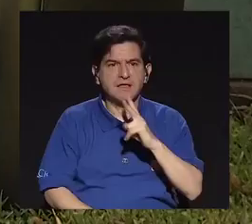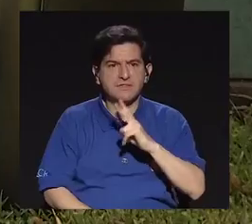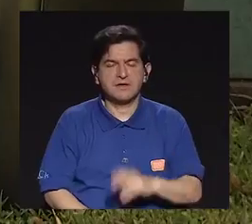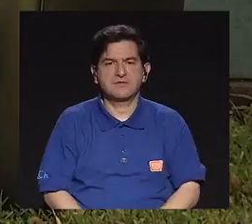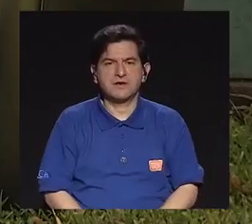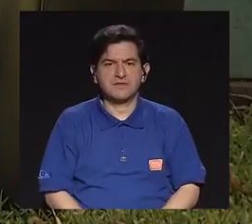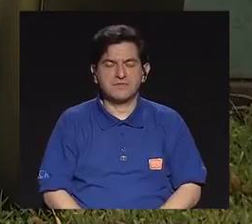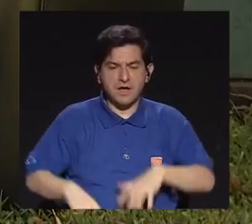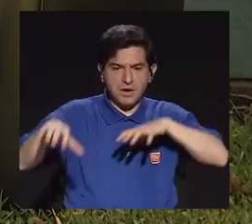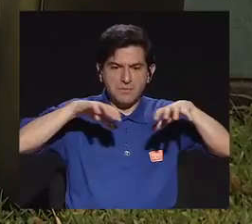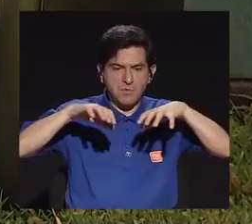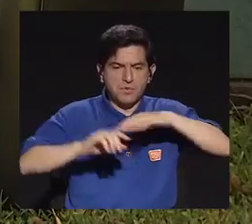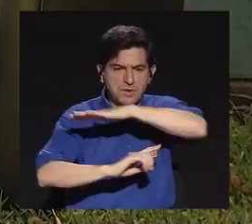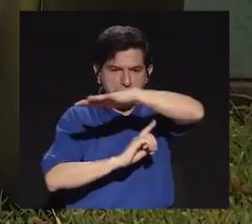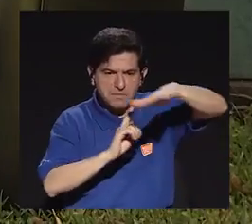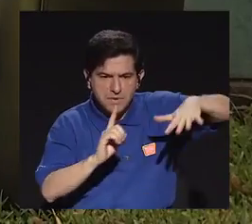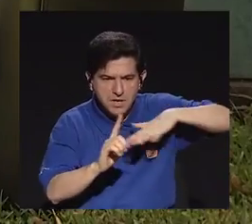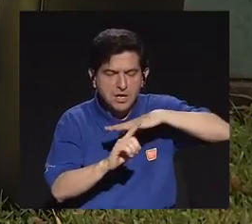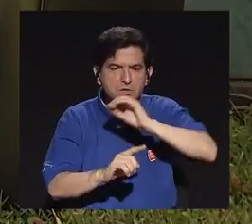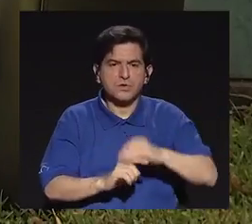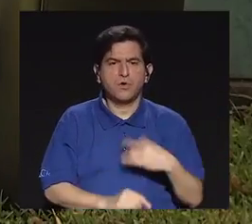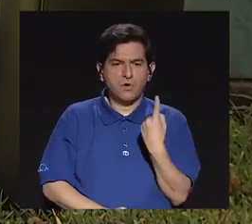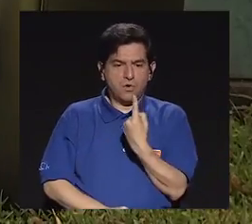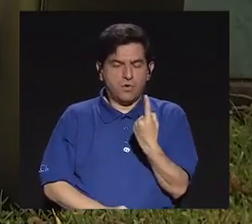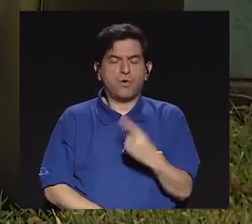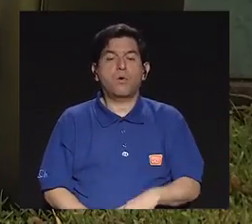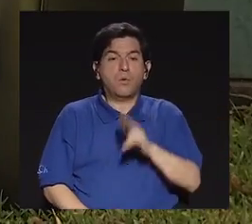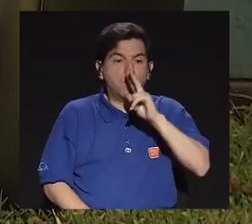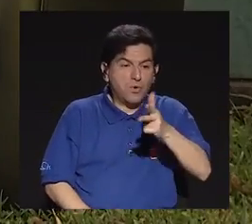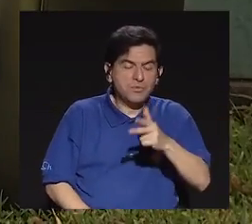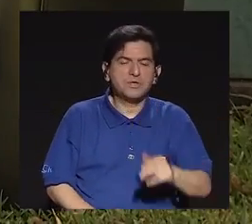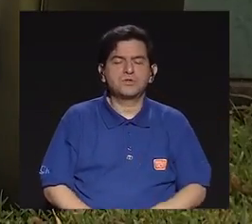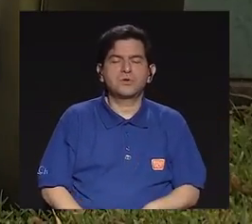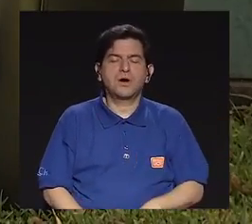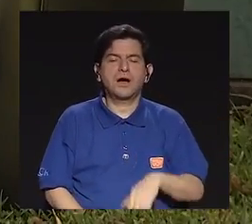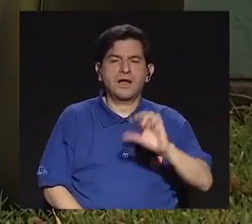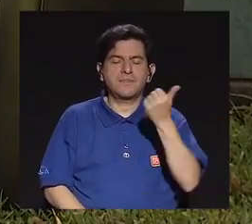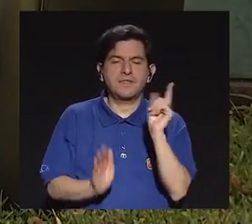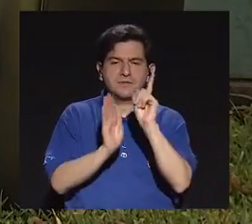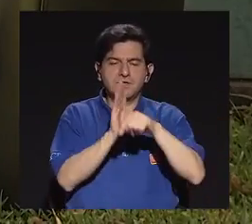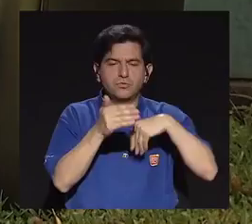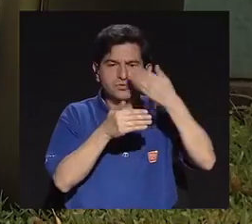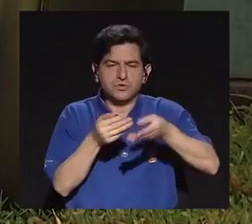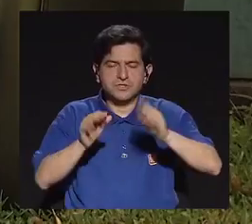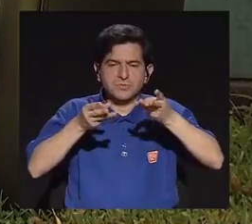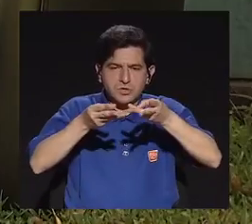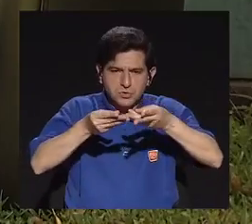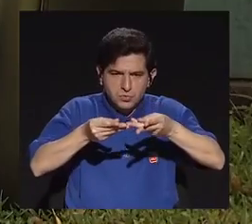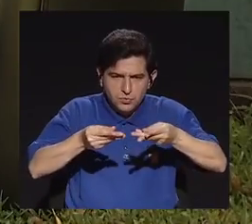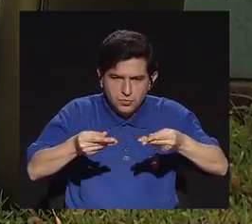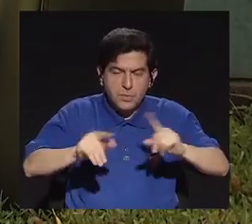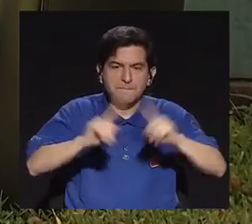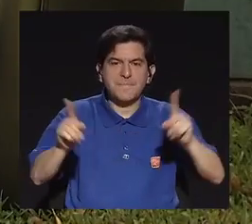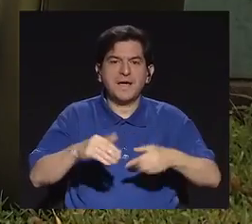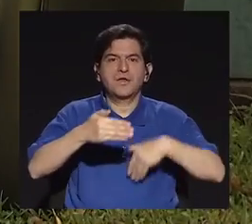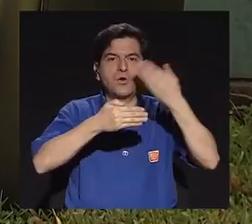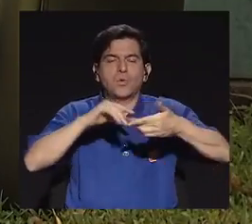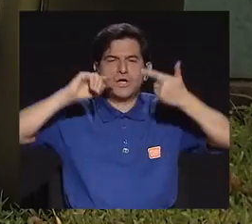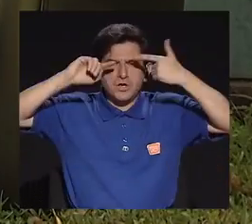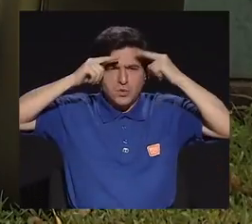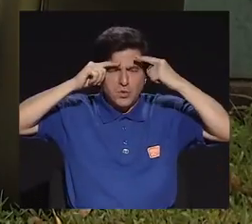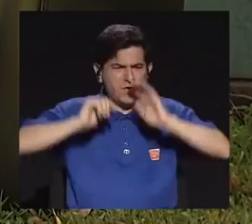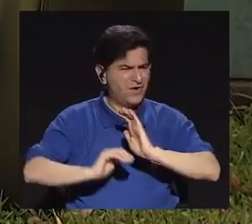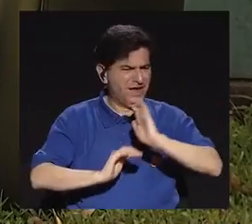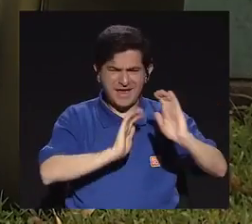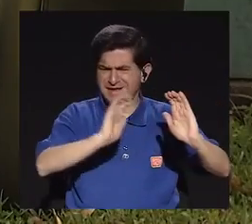con rotación, náuseas, vómitos, y unos 10, 15 minutos alivia esa sensación y viene el dolor de cabeza, ¿verdad? Entonces, en niños es excepcional